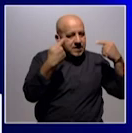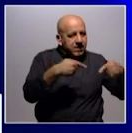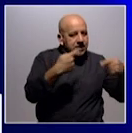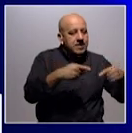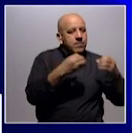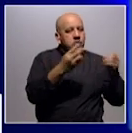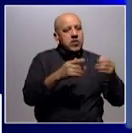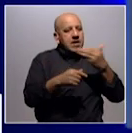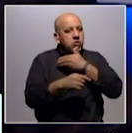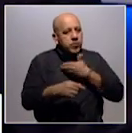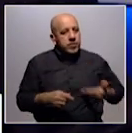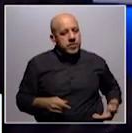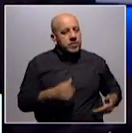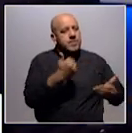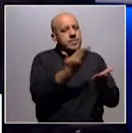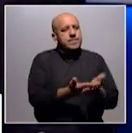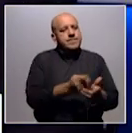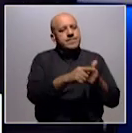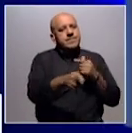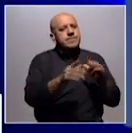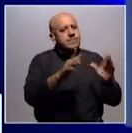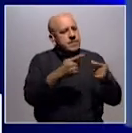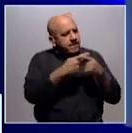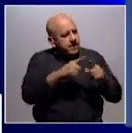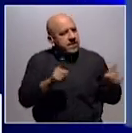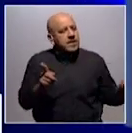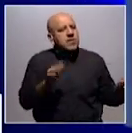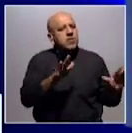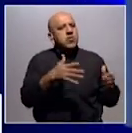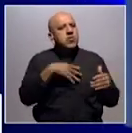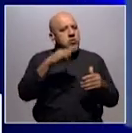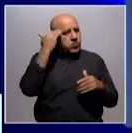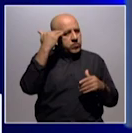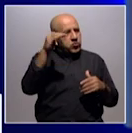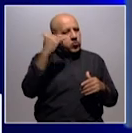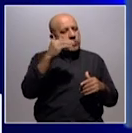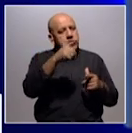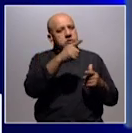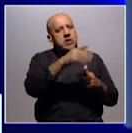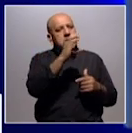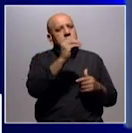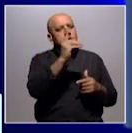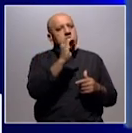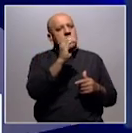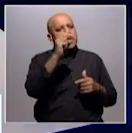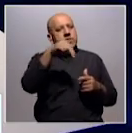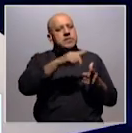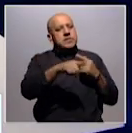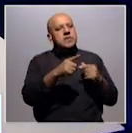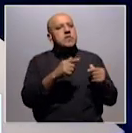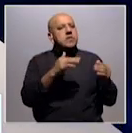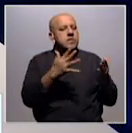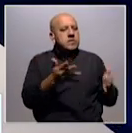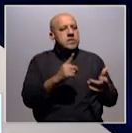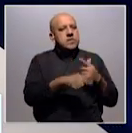porque el gobierno electo está planteando una gobernanza de fin del coni presencia docente en el codicen pero no en los consejos desconcentrados me